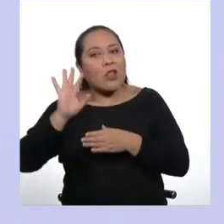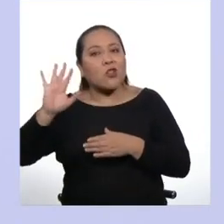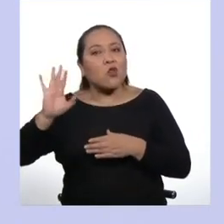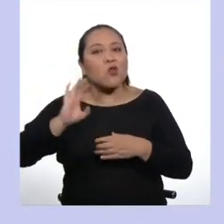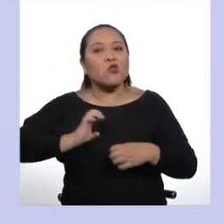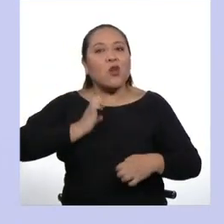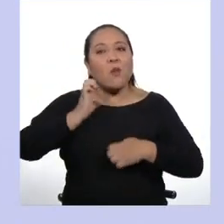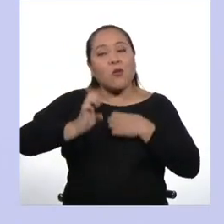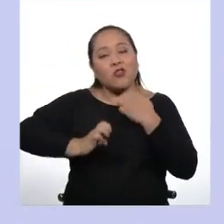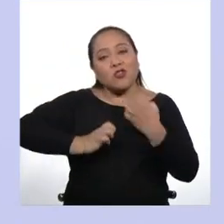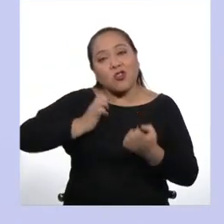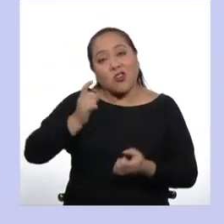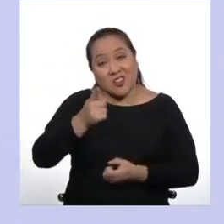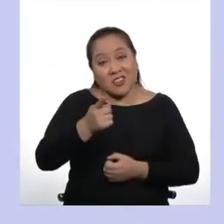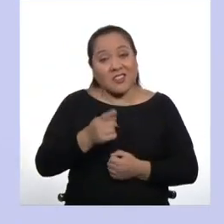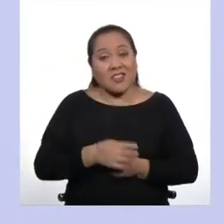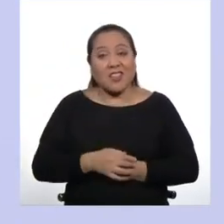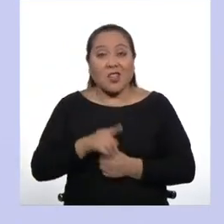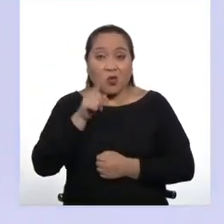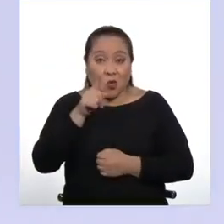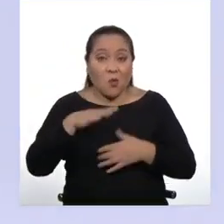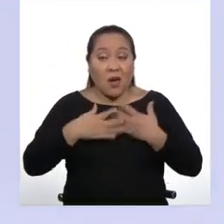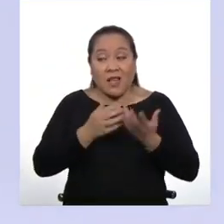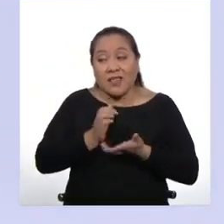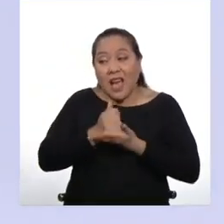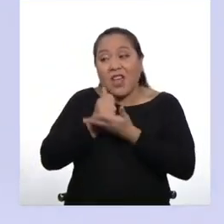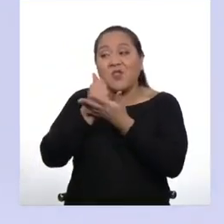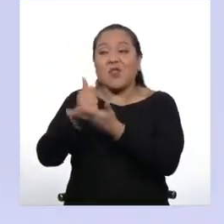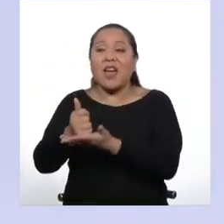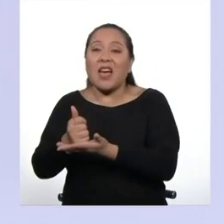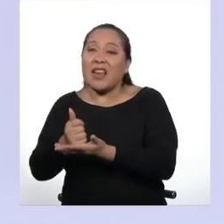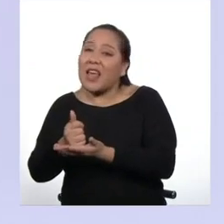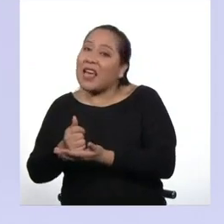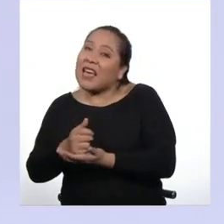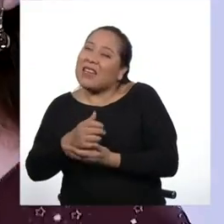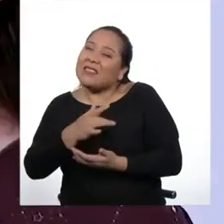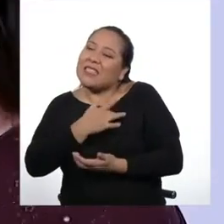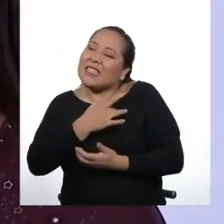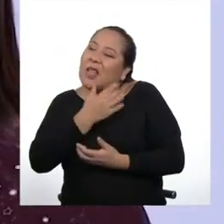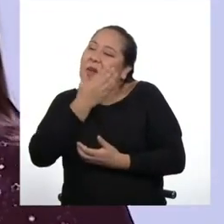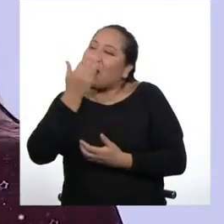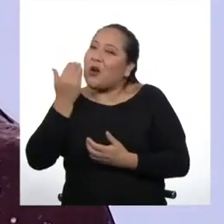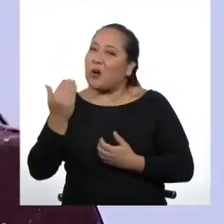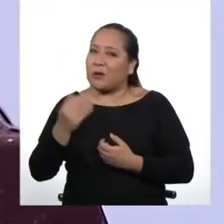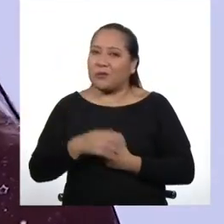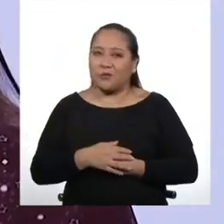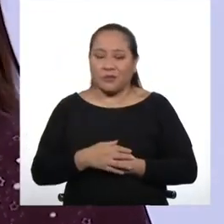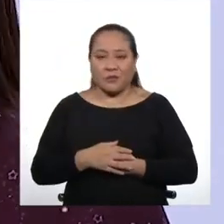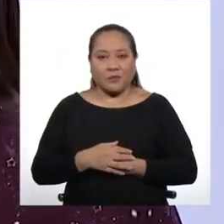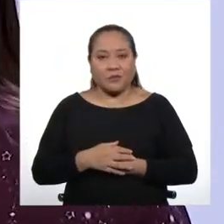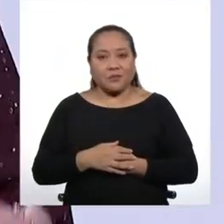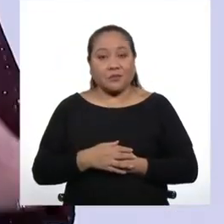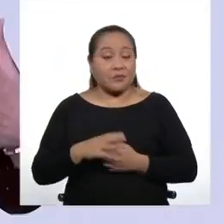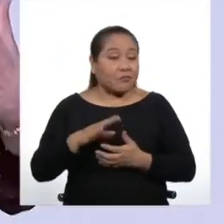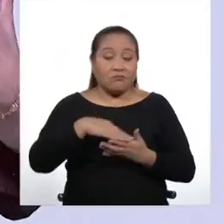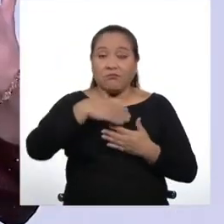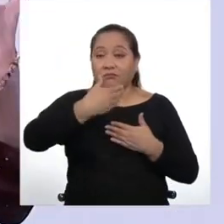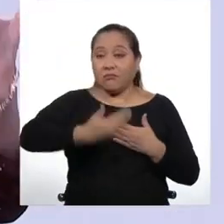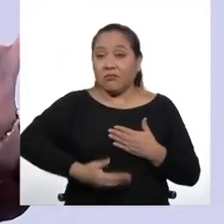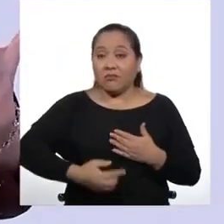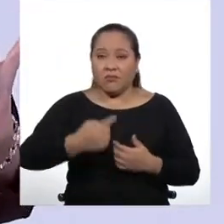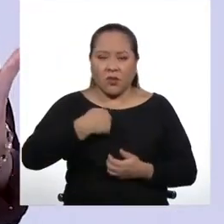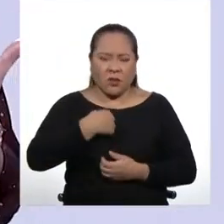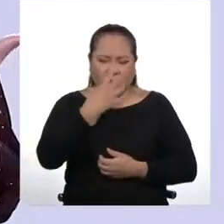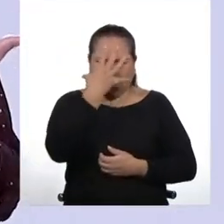sus emociones contigo y la ayudes a sentirse un poco mejor. Si por otro lado yo